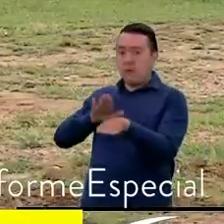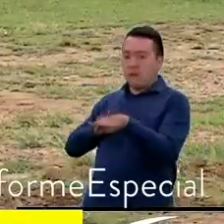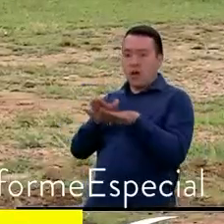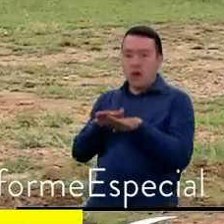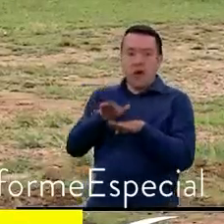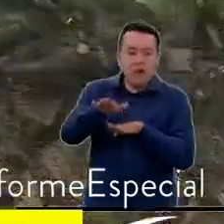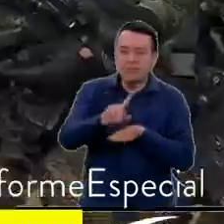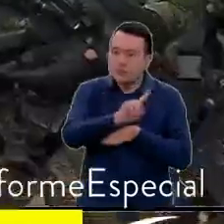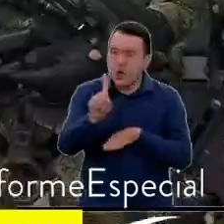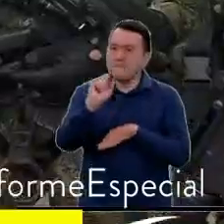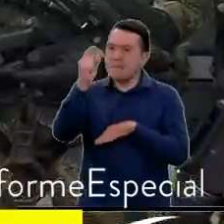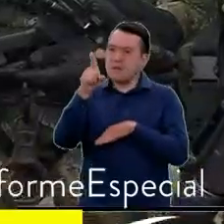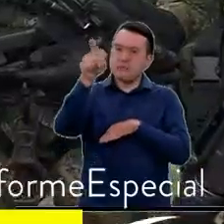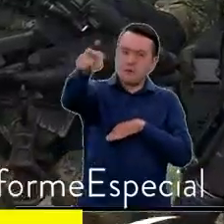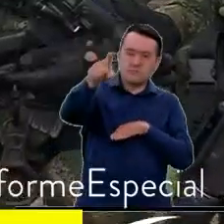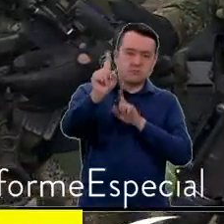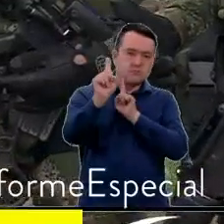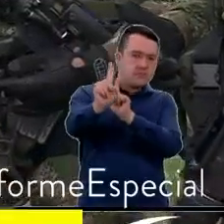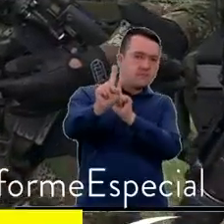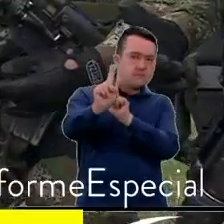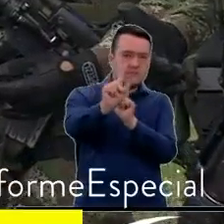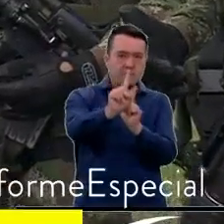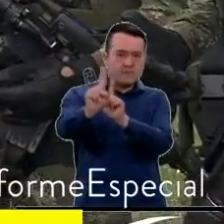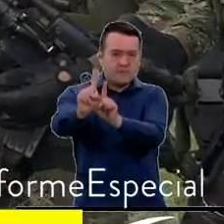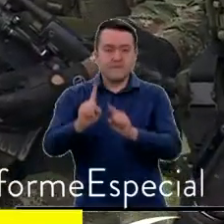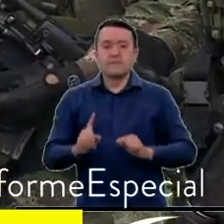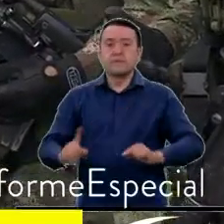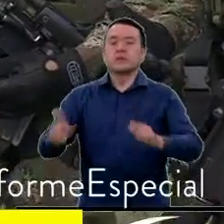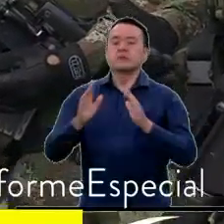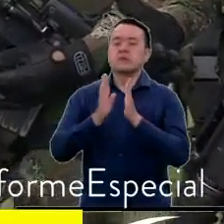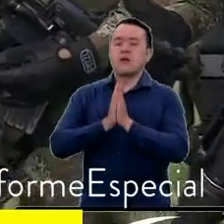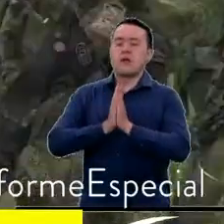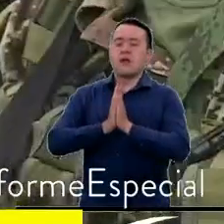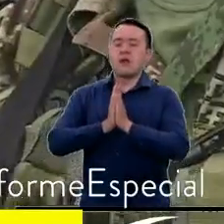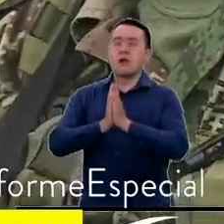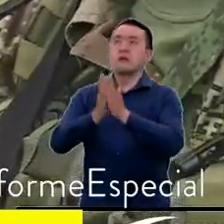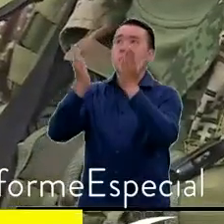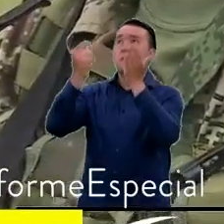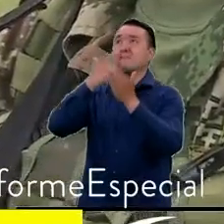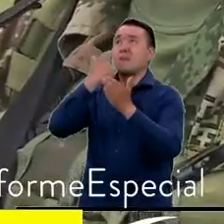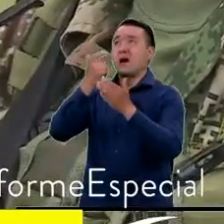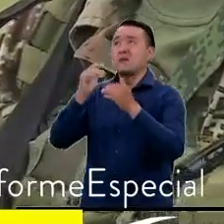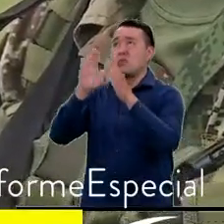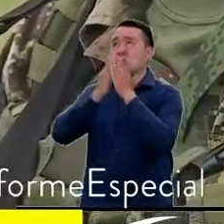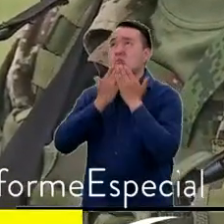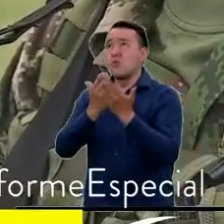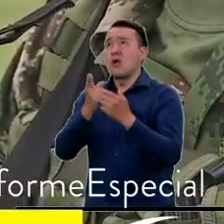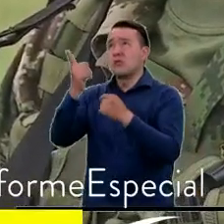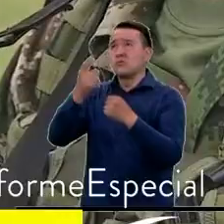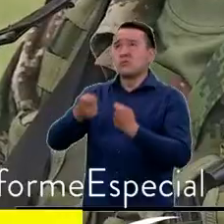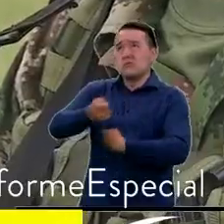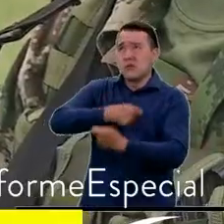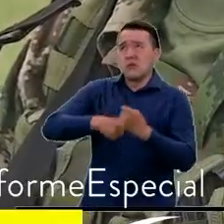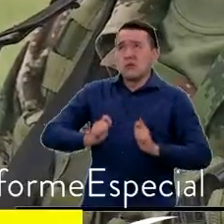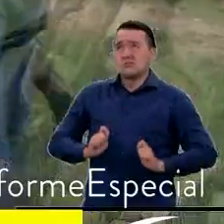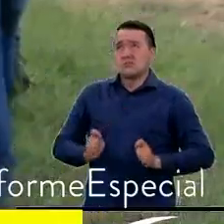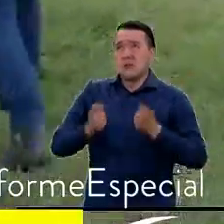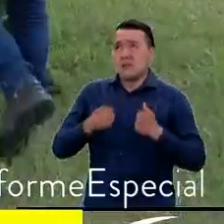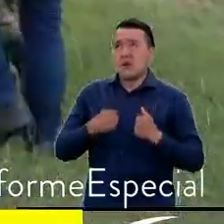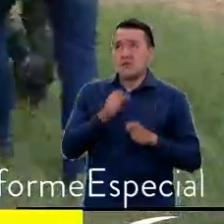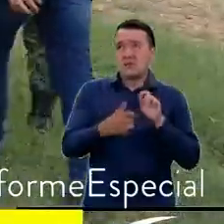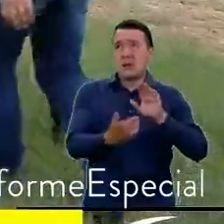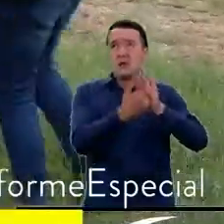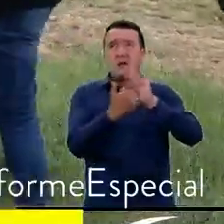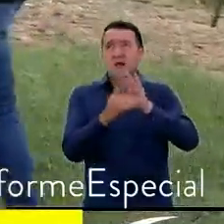que estos muchachos sepan. Los soldados elevan una oración. Padre bueno, que el enemigo no me vea, que nada ni nadie me pueda hacer daño. Y